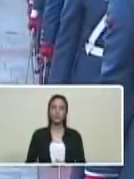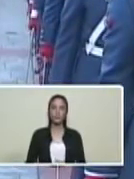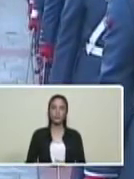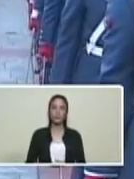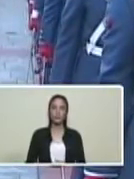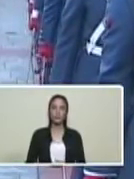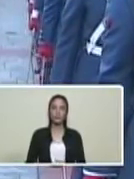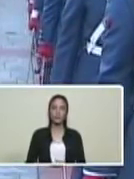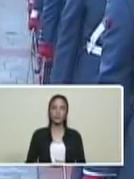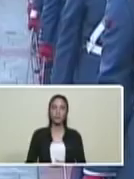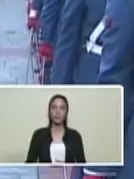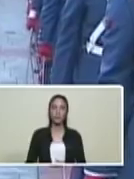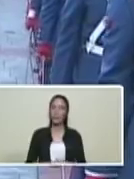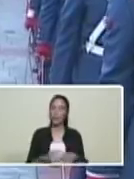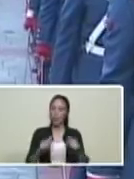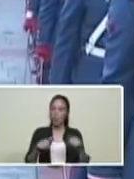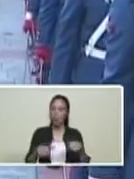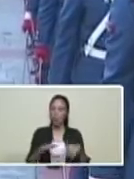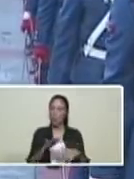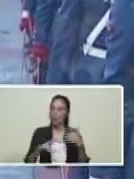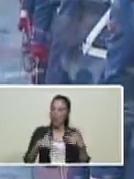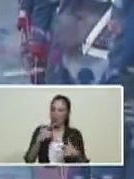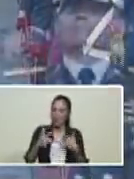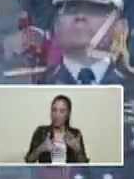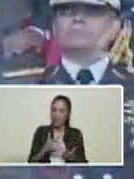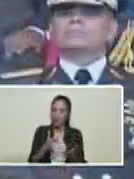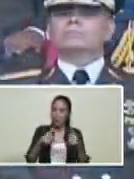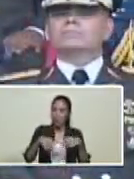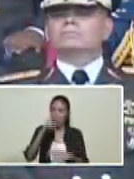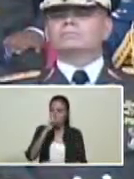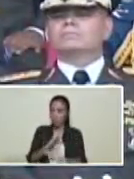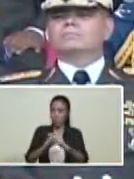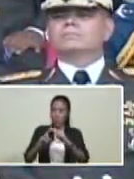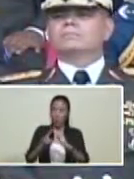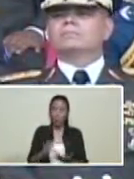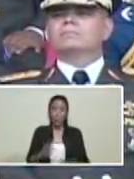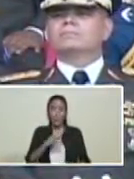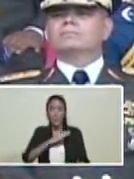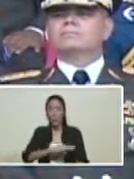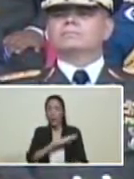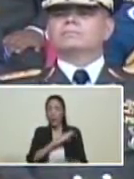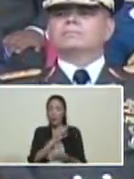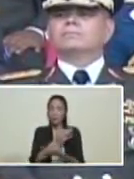vengo de un acto de gran fuerza moral